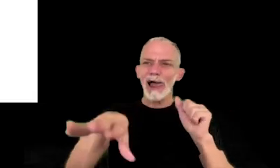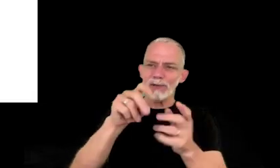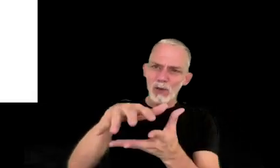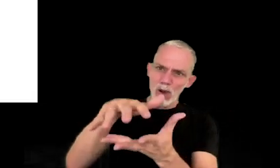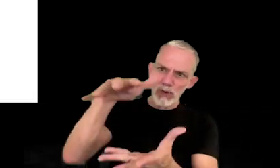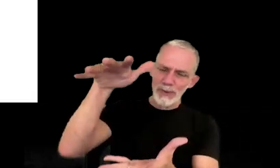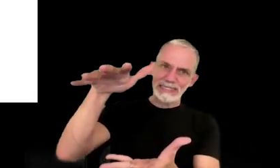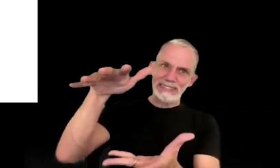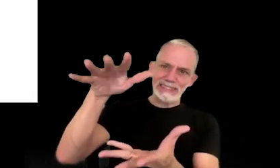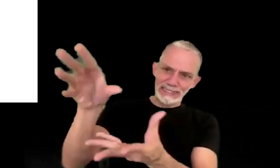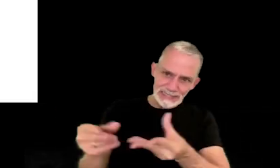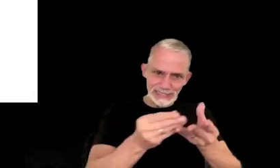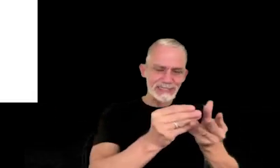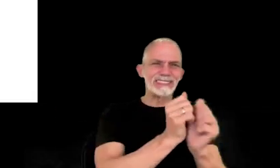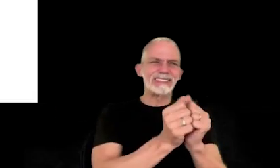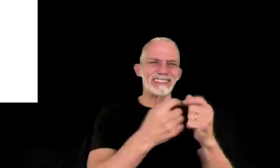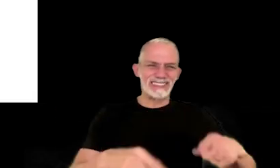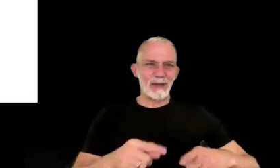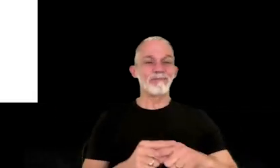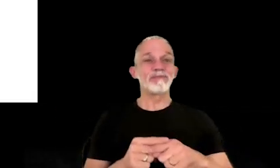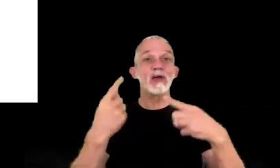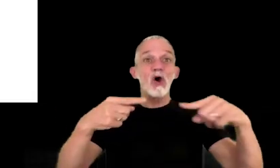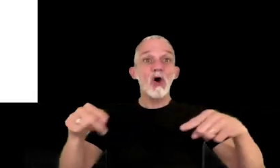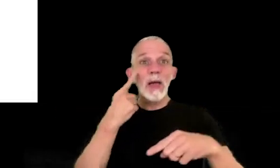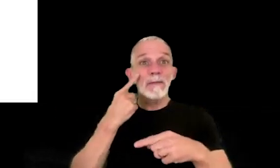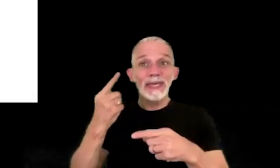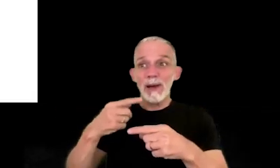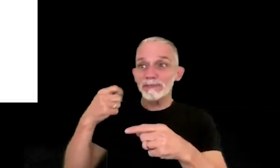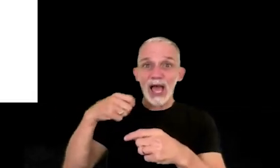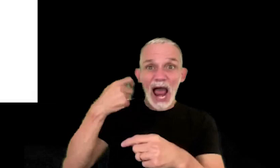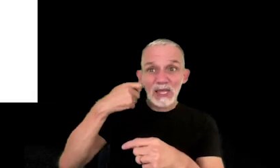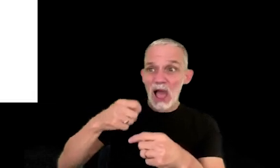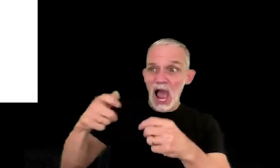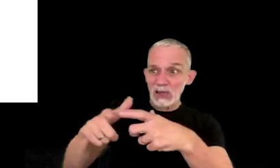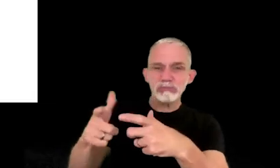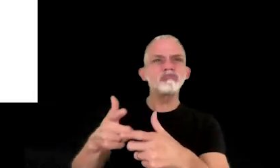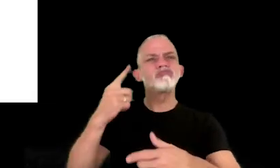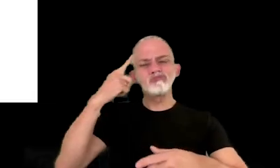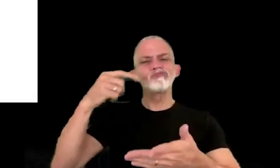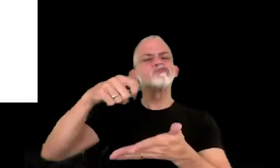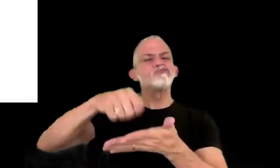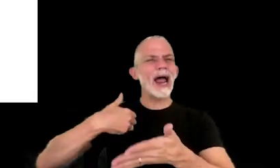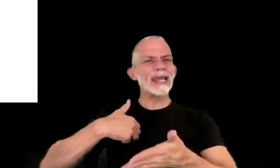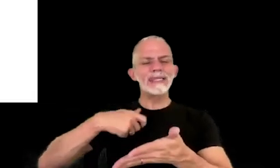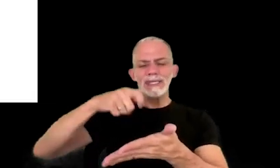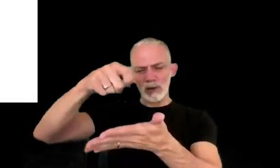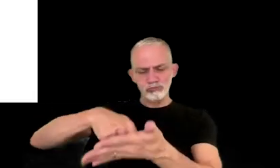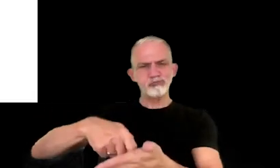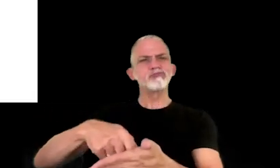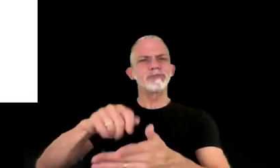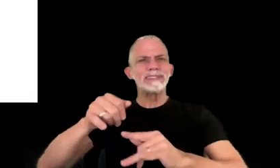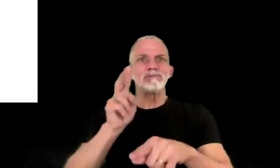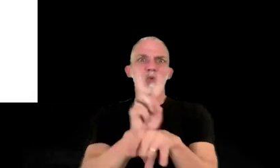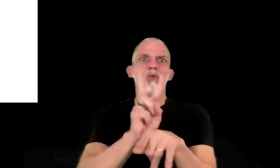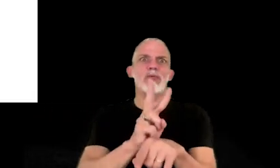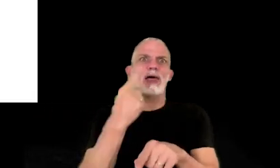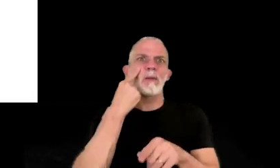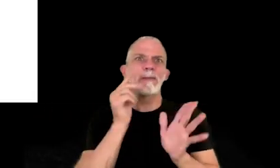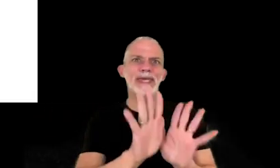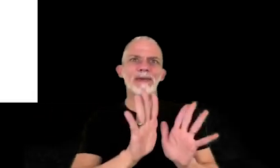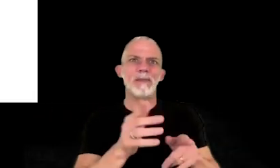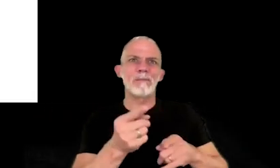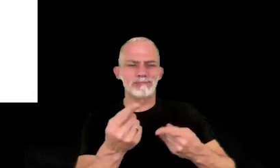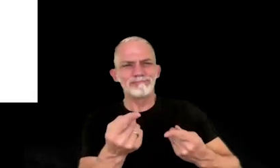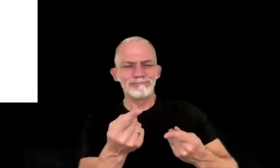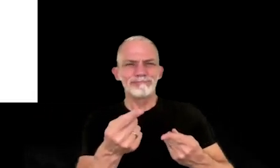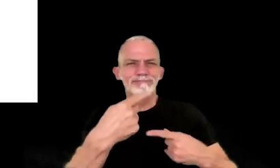vivas, Argentina ha firmado ya distintas leyes por las cuales adhiere a convenciones de cuidado de especies vivas. Tengan en cuenta la importancia que tiene